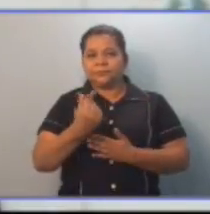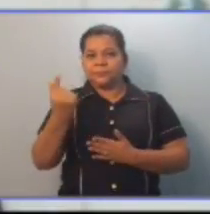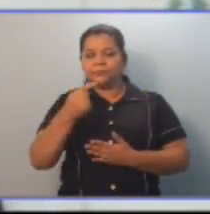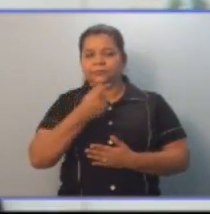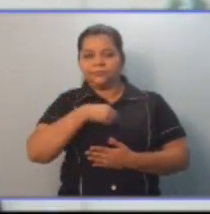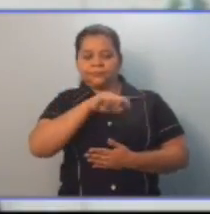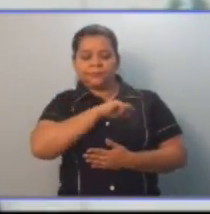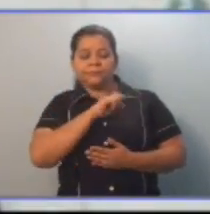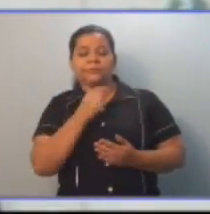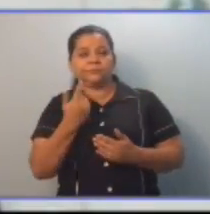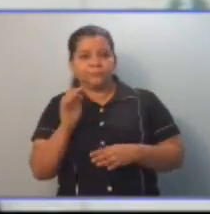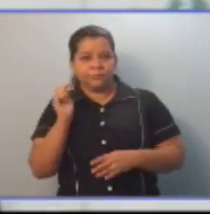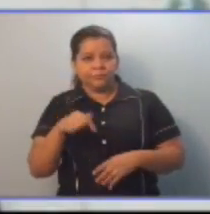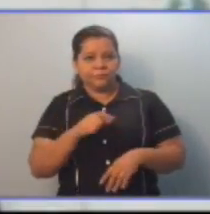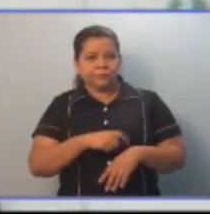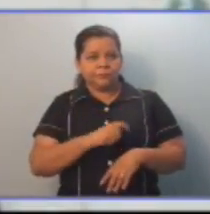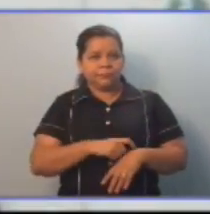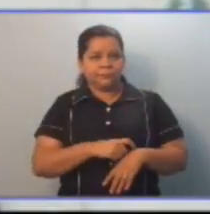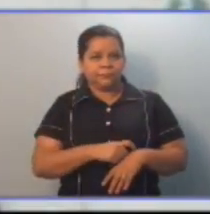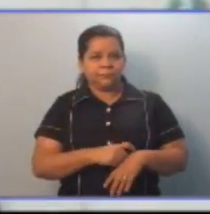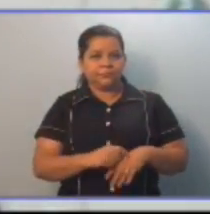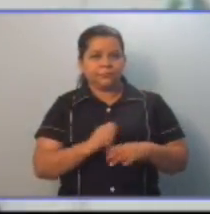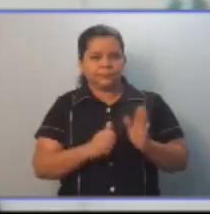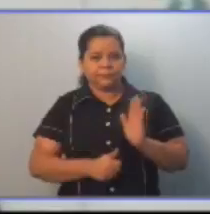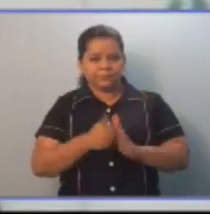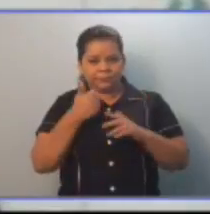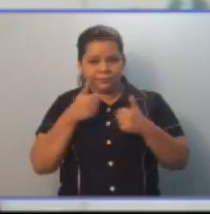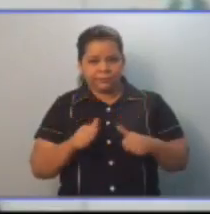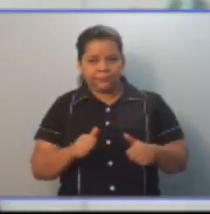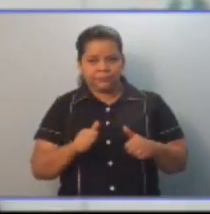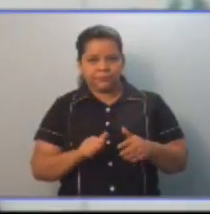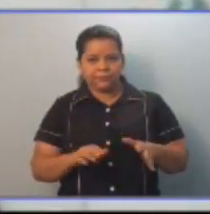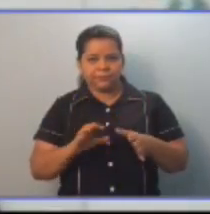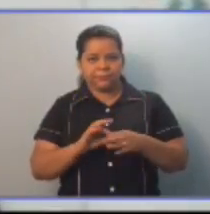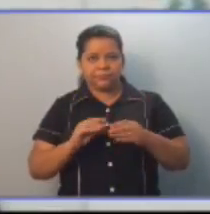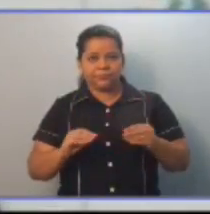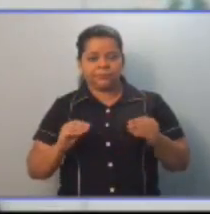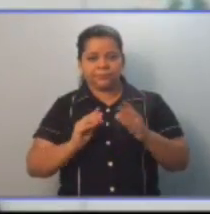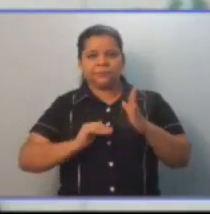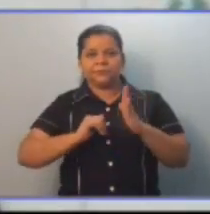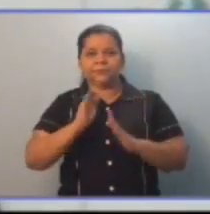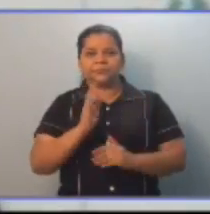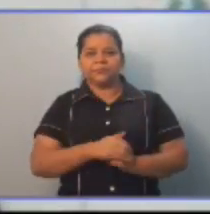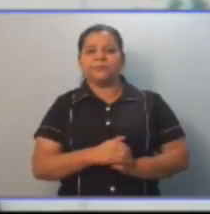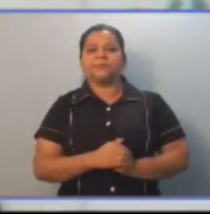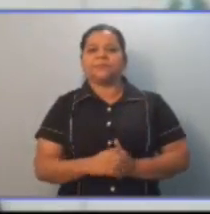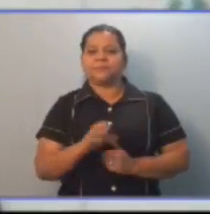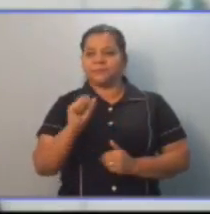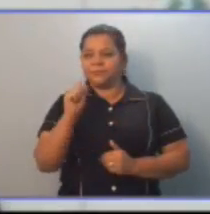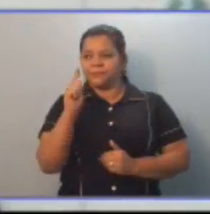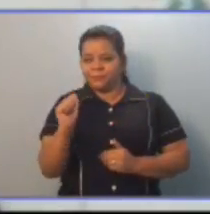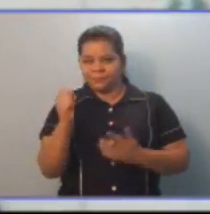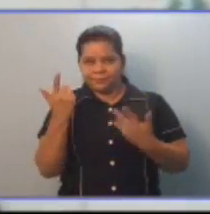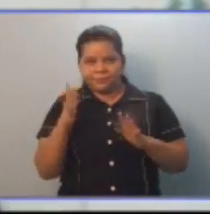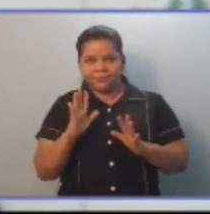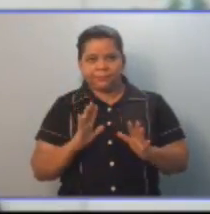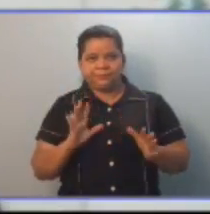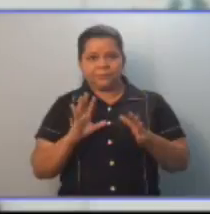y pues ahora creo yo que es un buen momento para poderle devolver a la Sala, que la siento como mi segunda